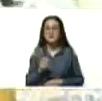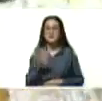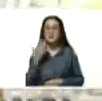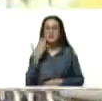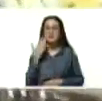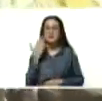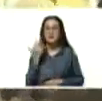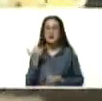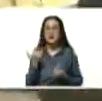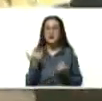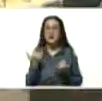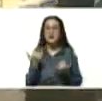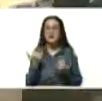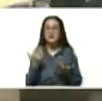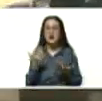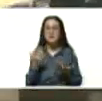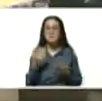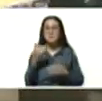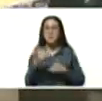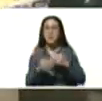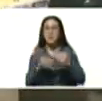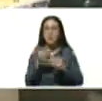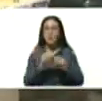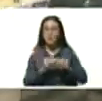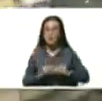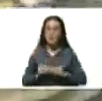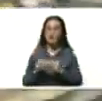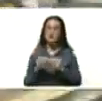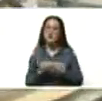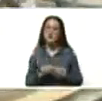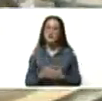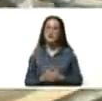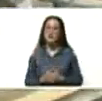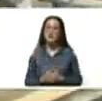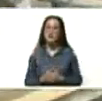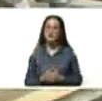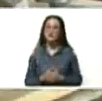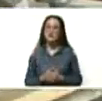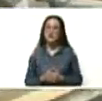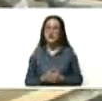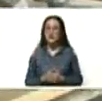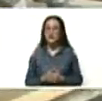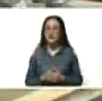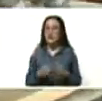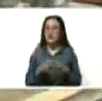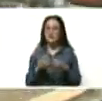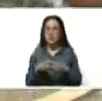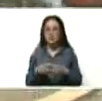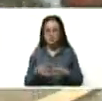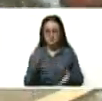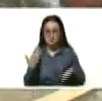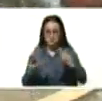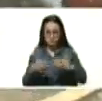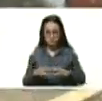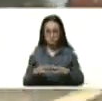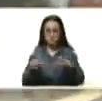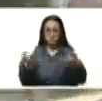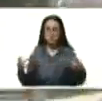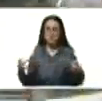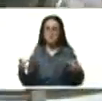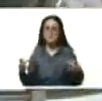pero lo estamos superando. Correcto, los compresores. Este equipo que está aquí lo desarma completamente. Todos los equipos que nosotros trabajamos